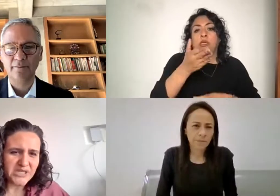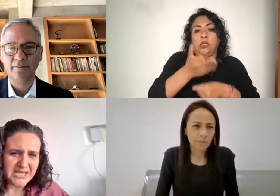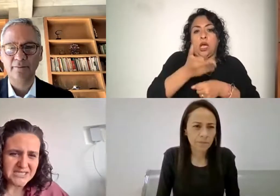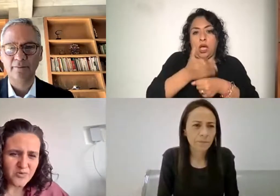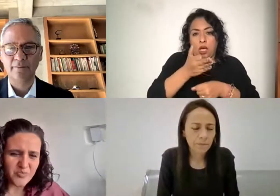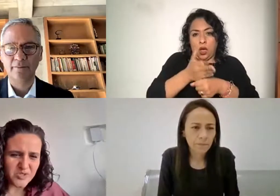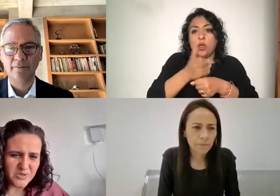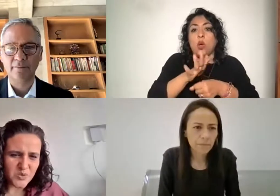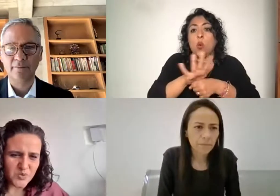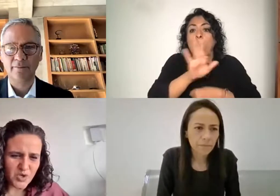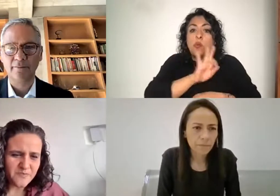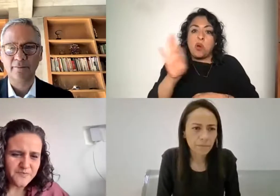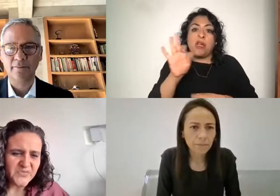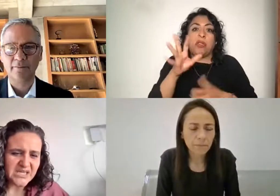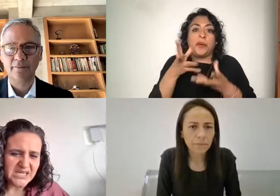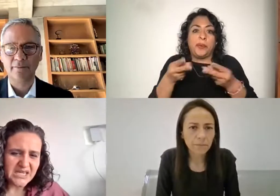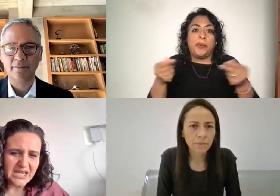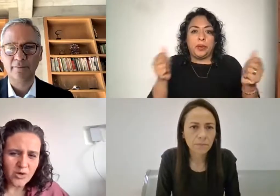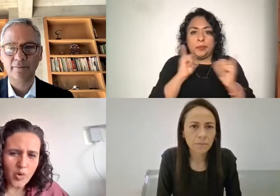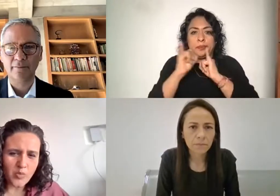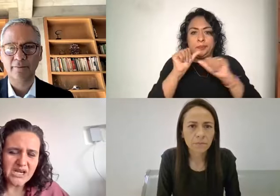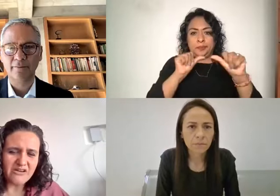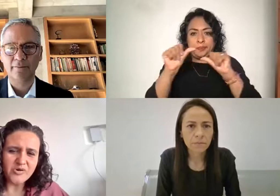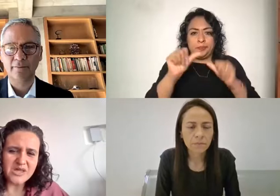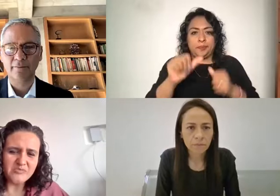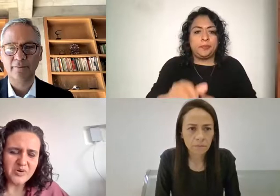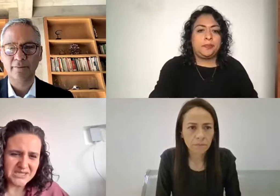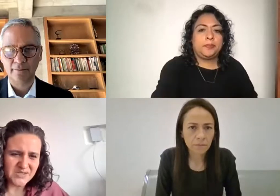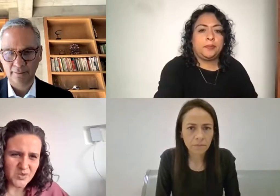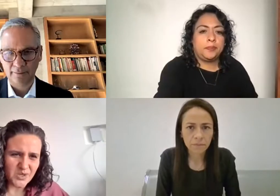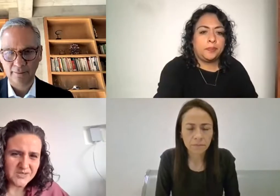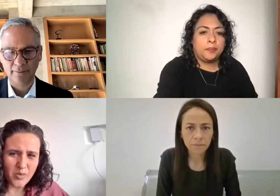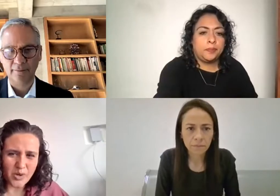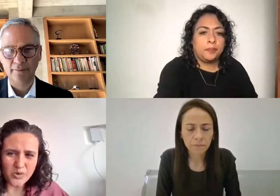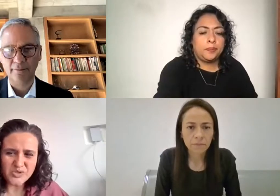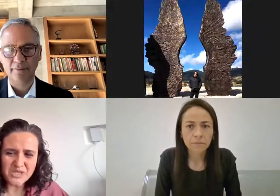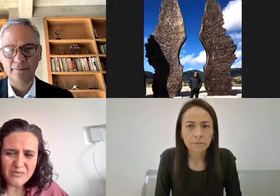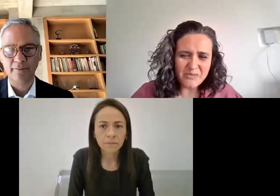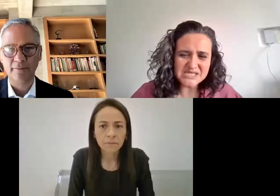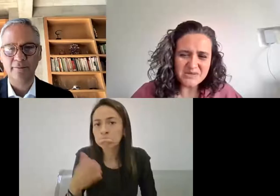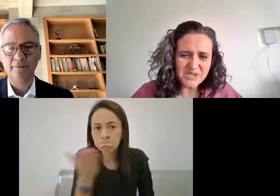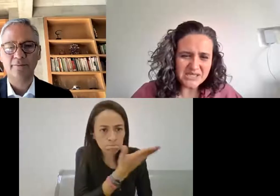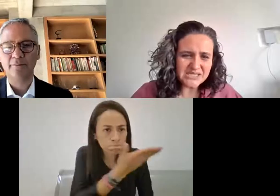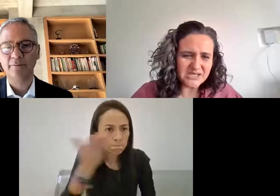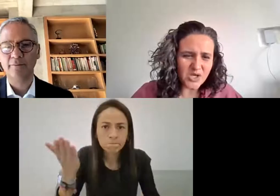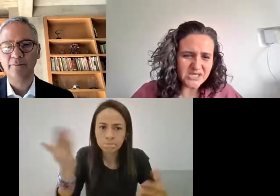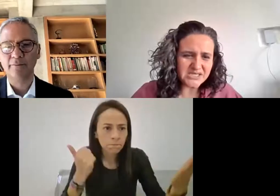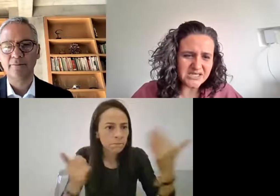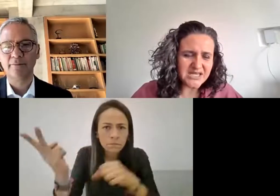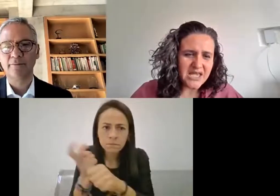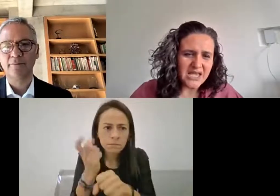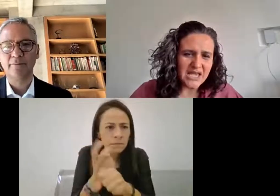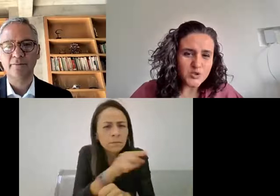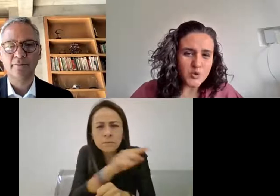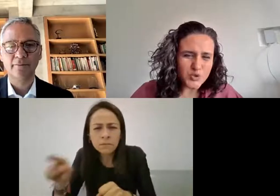cuál podría ser una posible solución y la forma de implementación. Así que bueno, los invitamos a que estén pendientes de todas